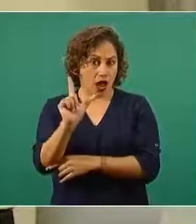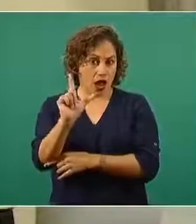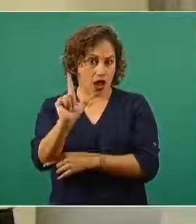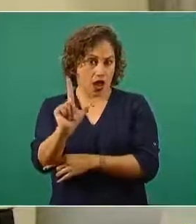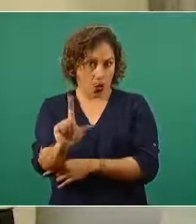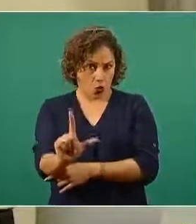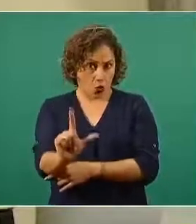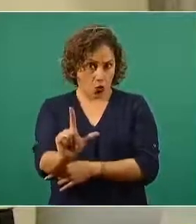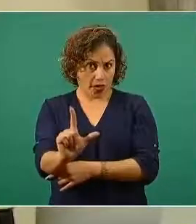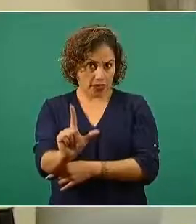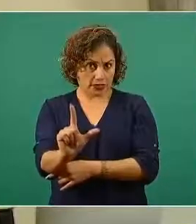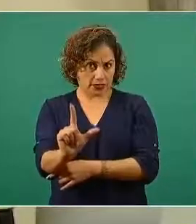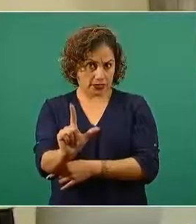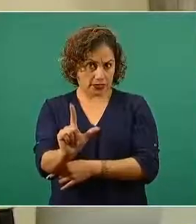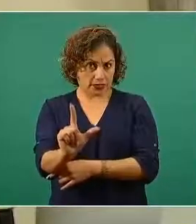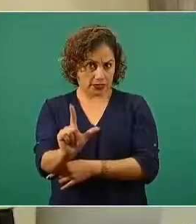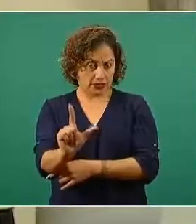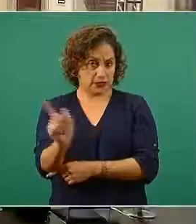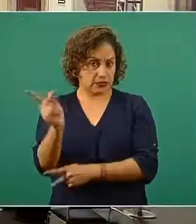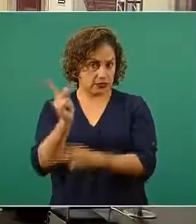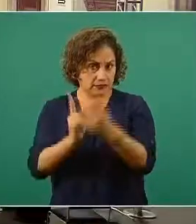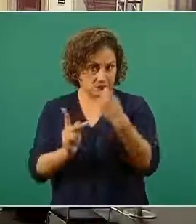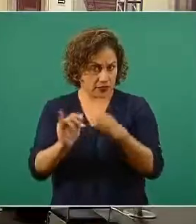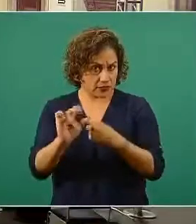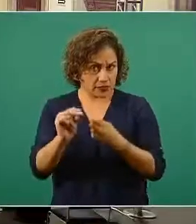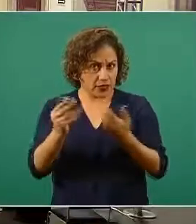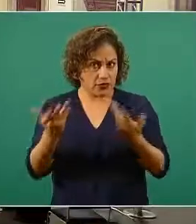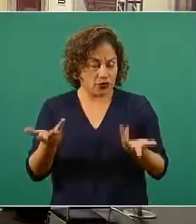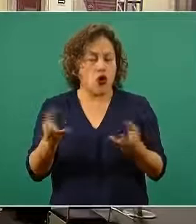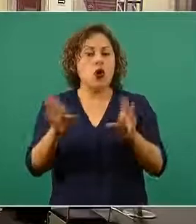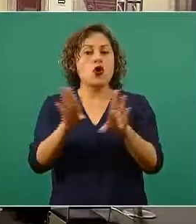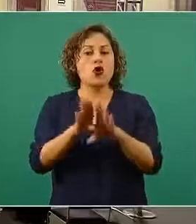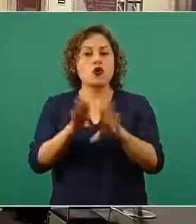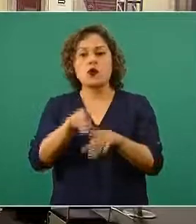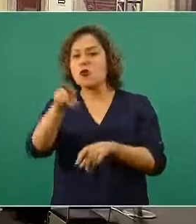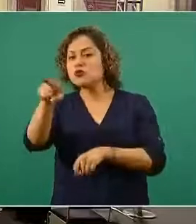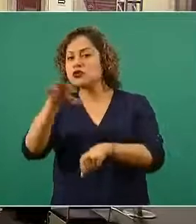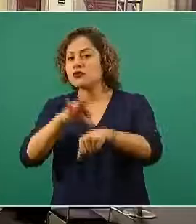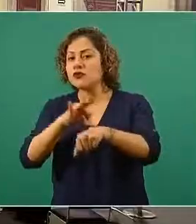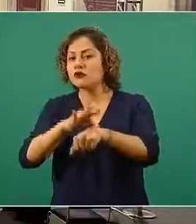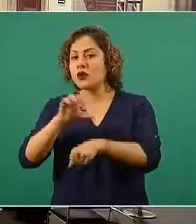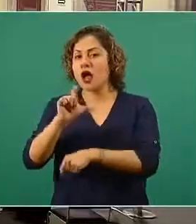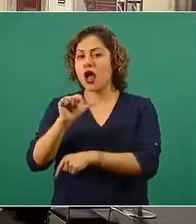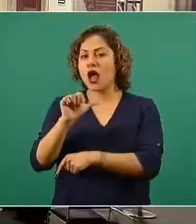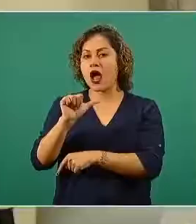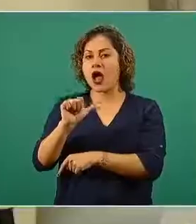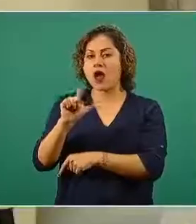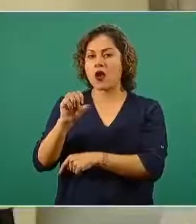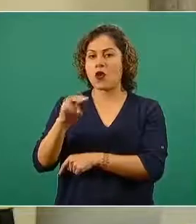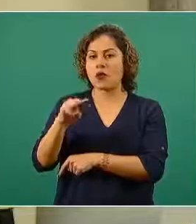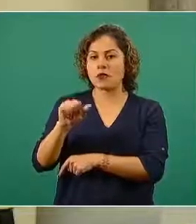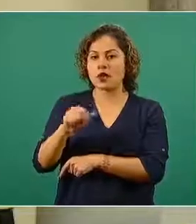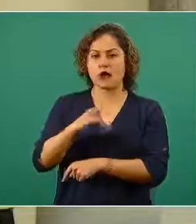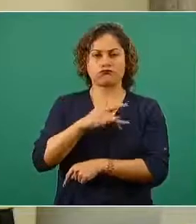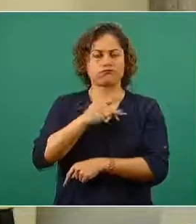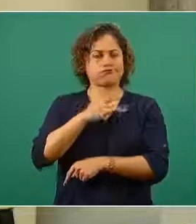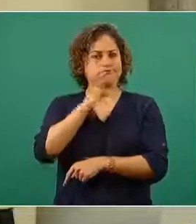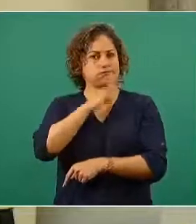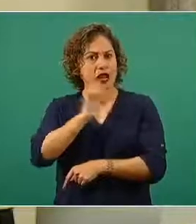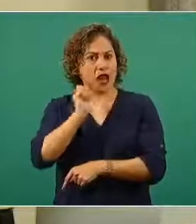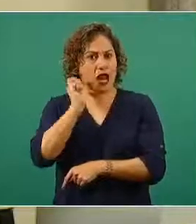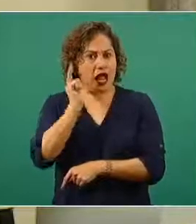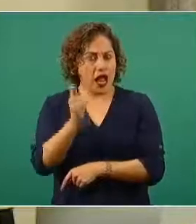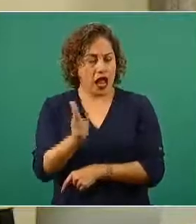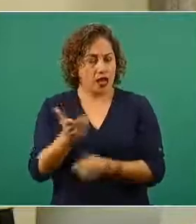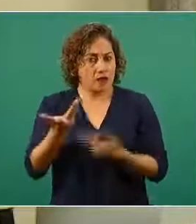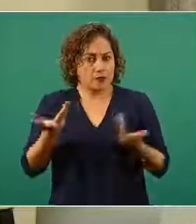ejemplo. Y doctora Alomía, ¿cómo se encuentra usted? ¿Presenta algunos síntomas? Espero también que si presenta algún